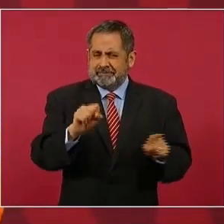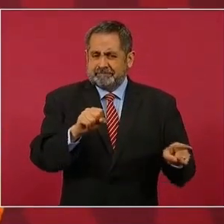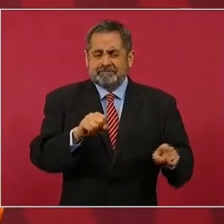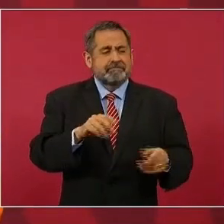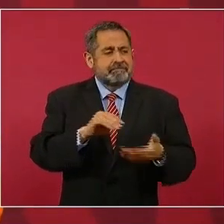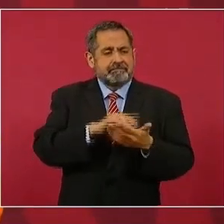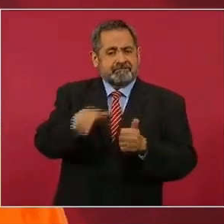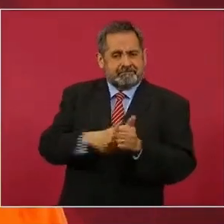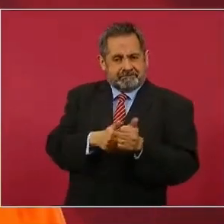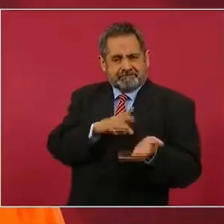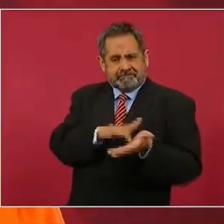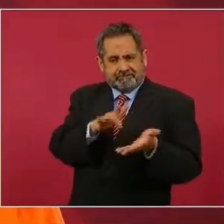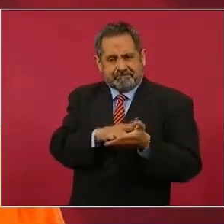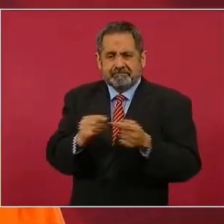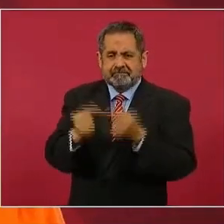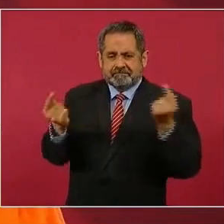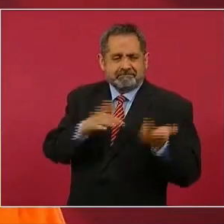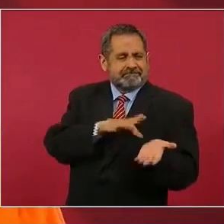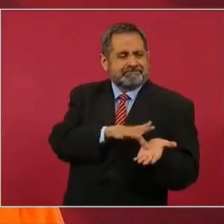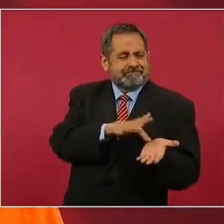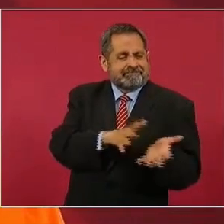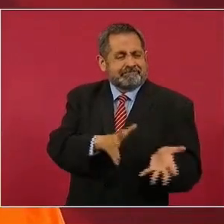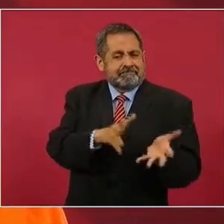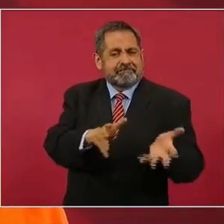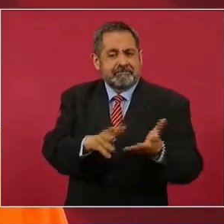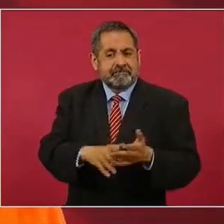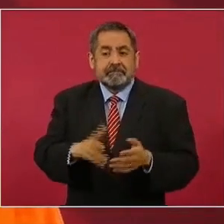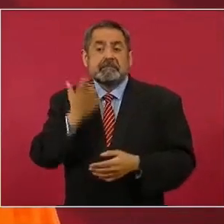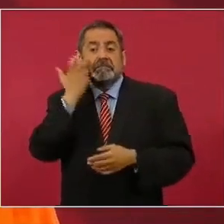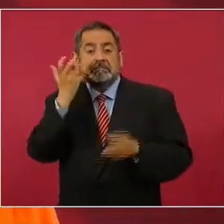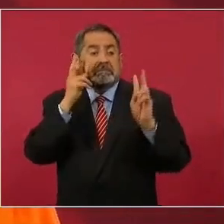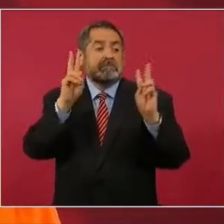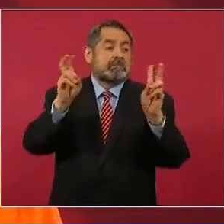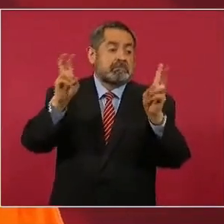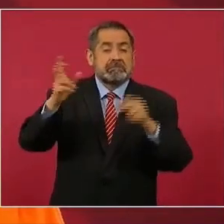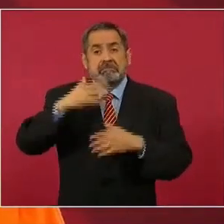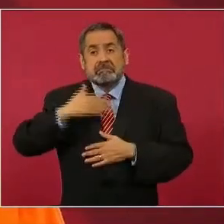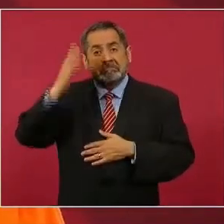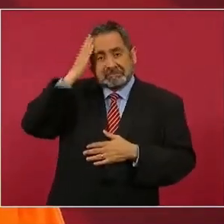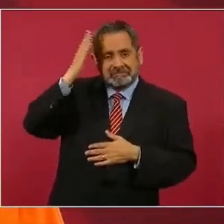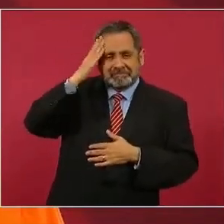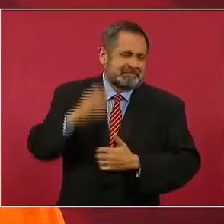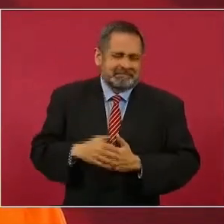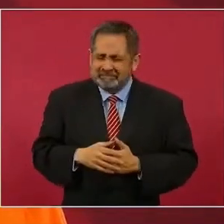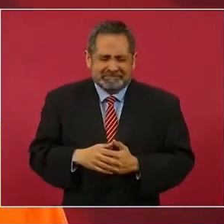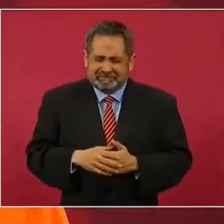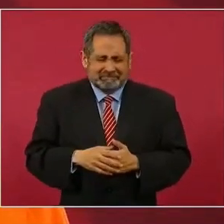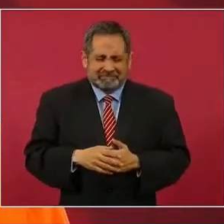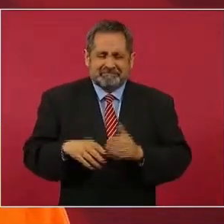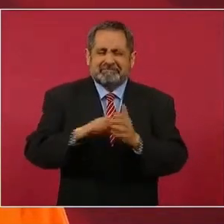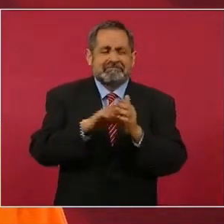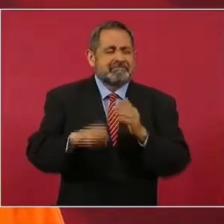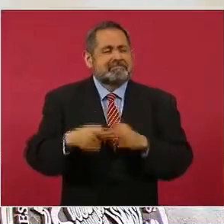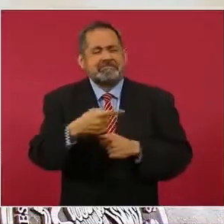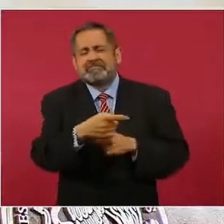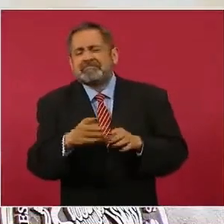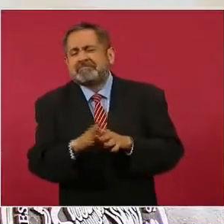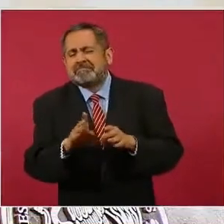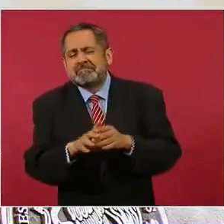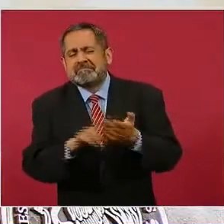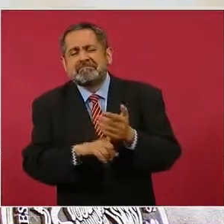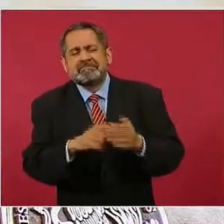apoyando a grupos disidentes que se hacen llamar líderes. Ejemplo, ¿cómo es